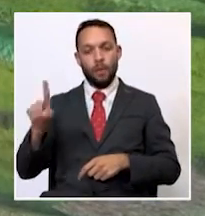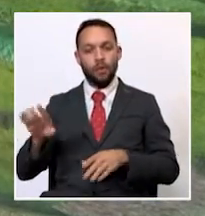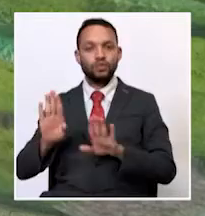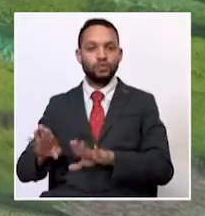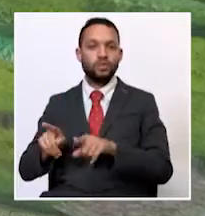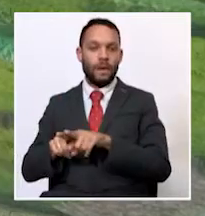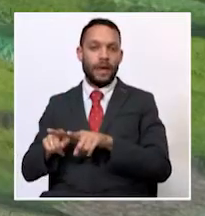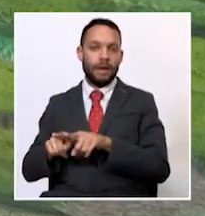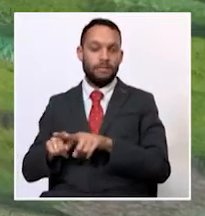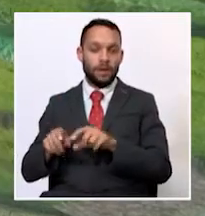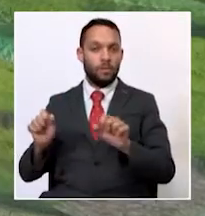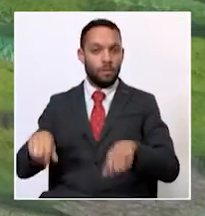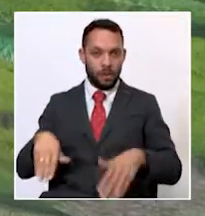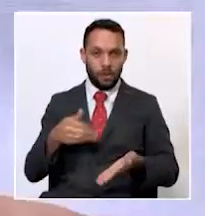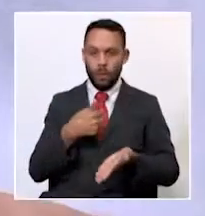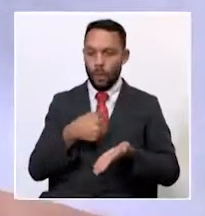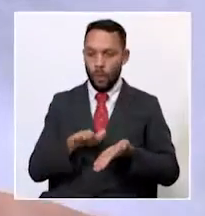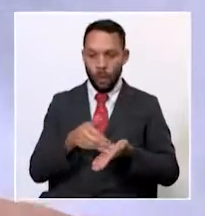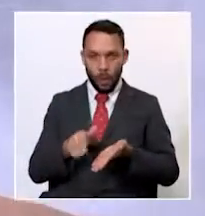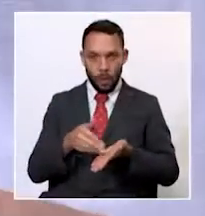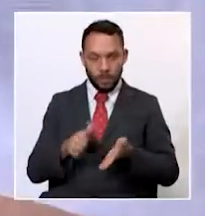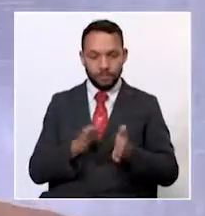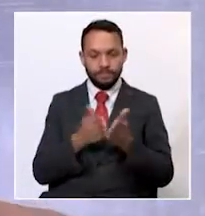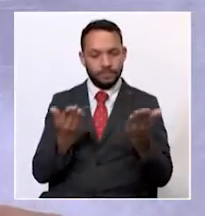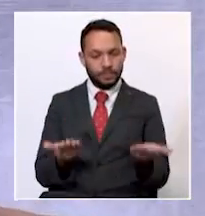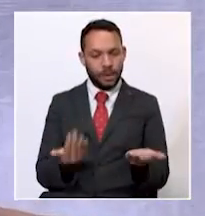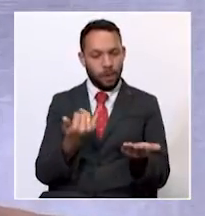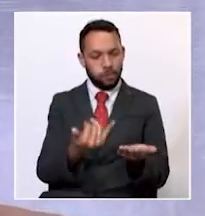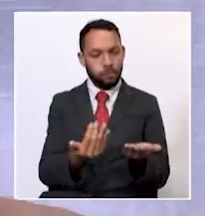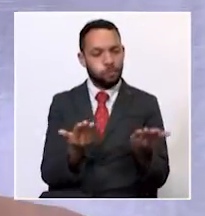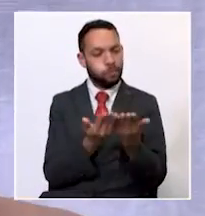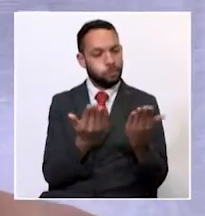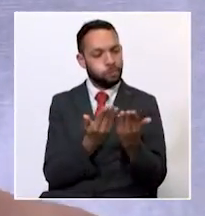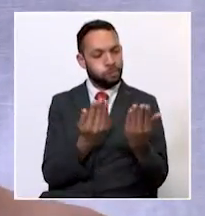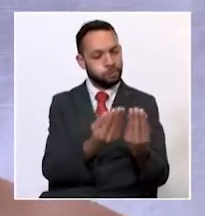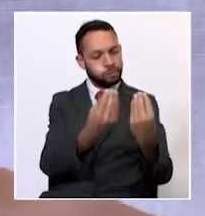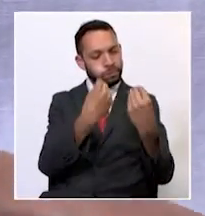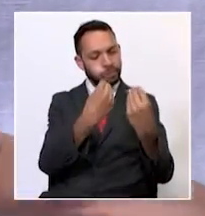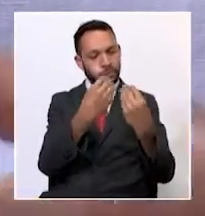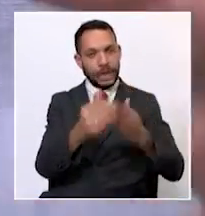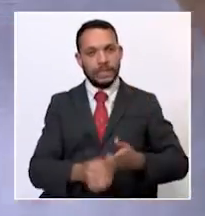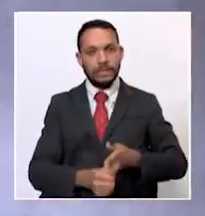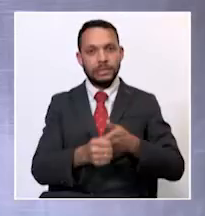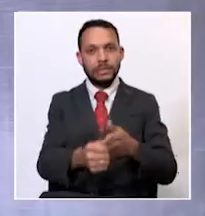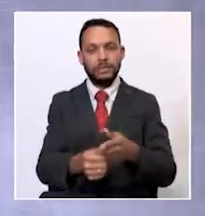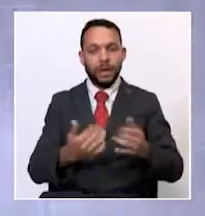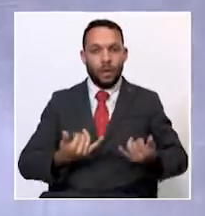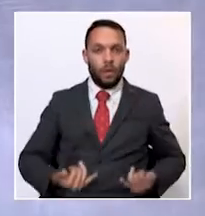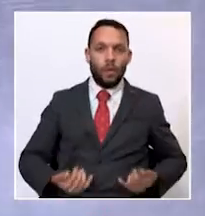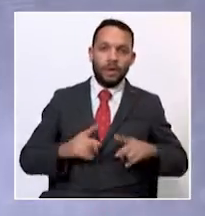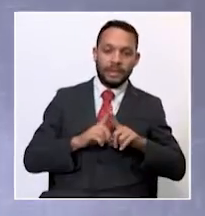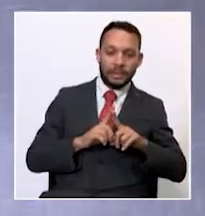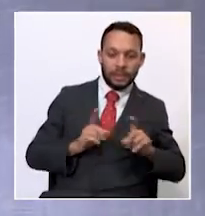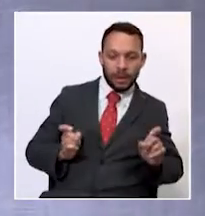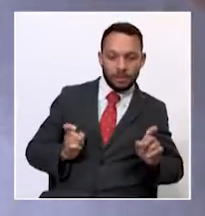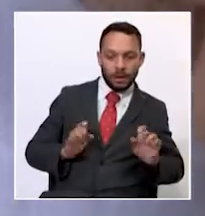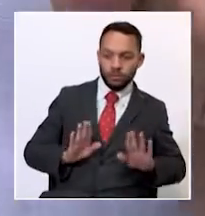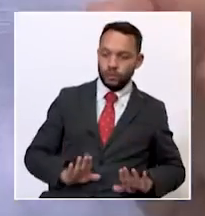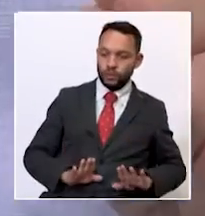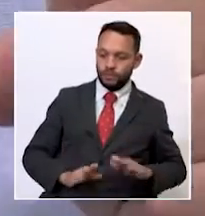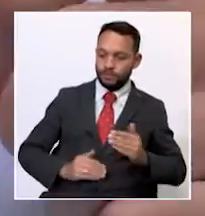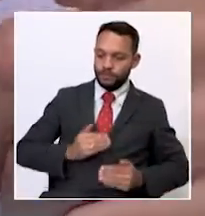en los aeropuertos, un programa sobre educación. Y precisamente ese va a ser el tema nuestro hoy, hablar de un nuevo